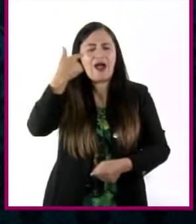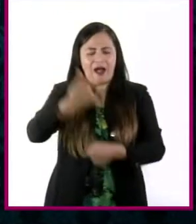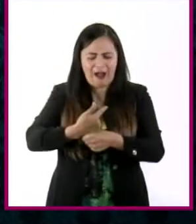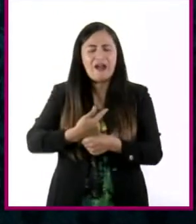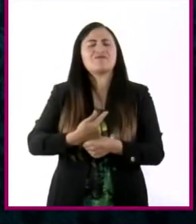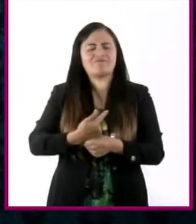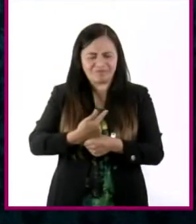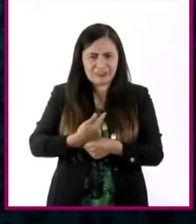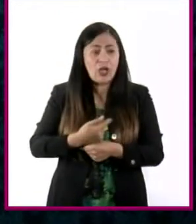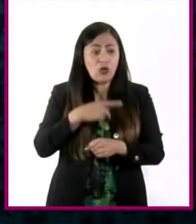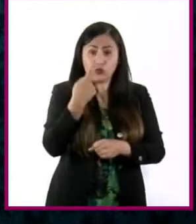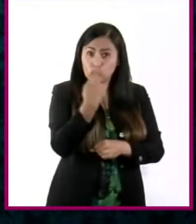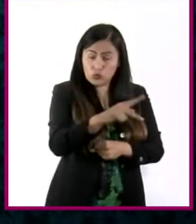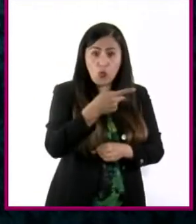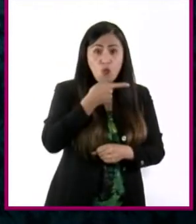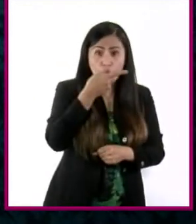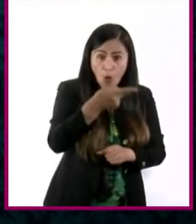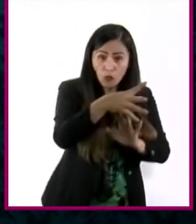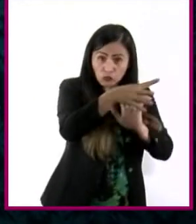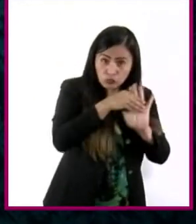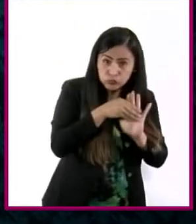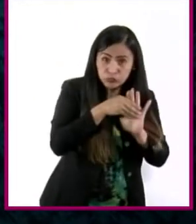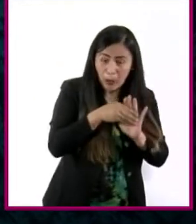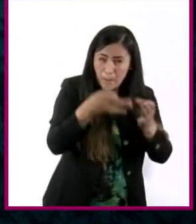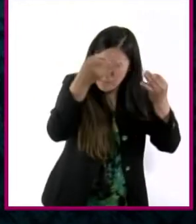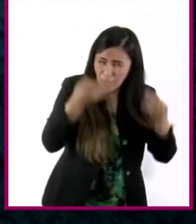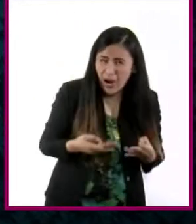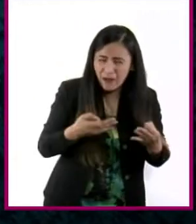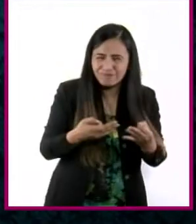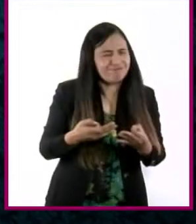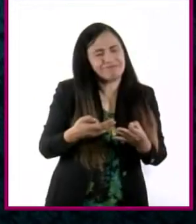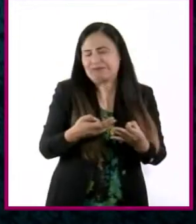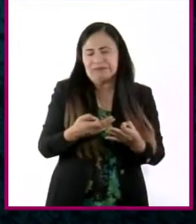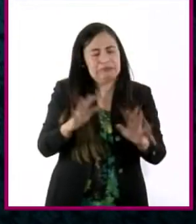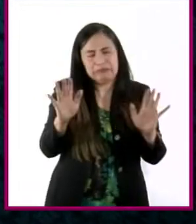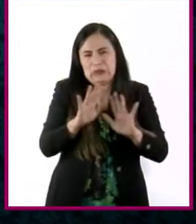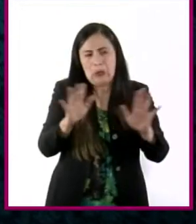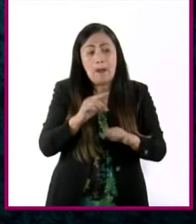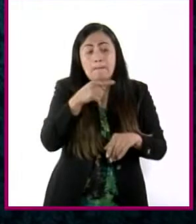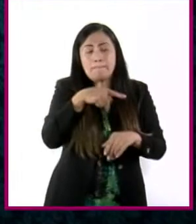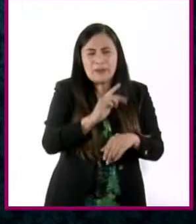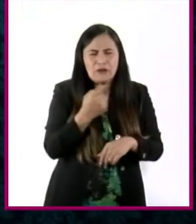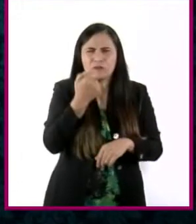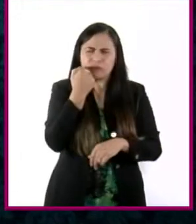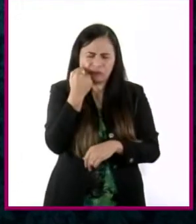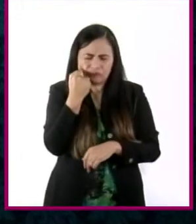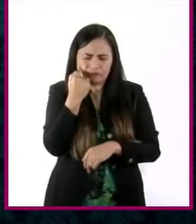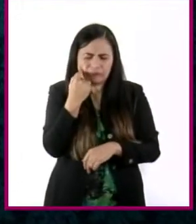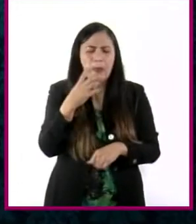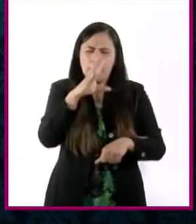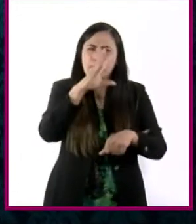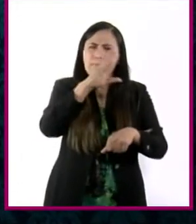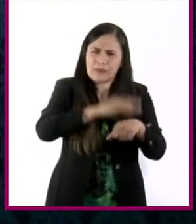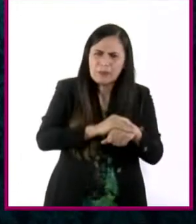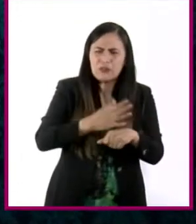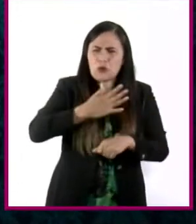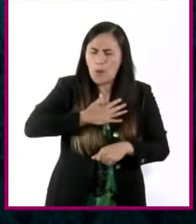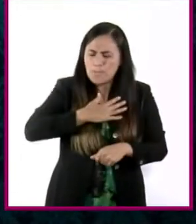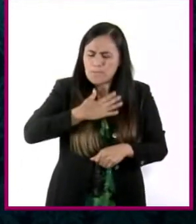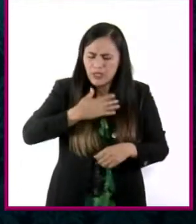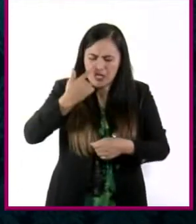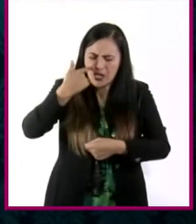es que haya copiado su voz, yo no me atrevería a hacer eso, pero me dio permiso para encontrar una voz, para